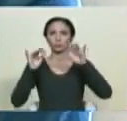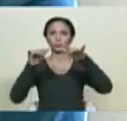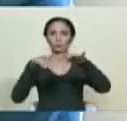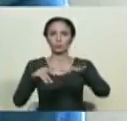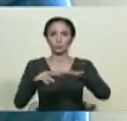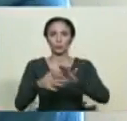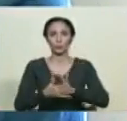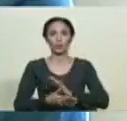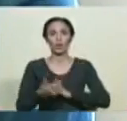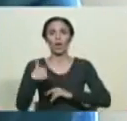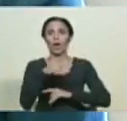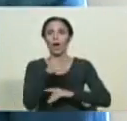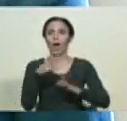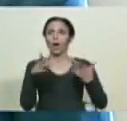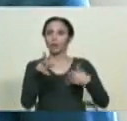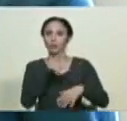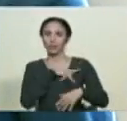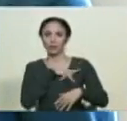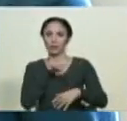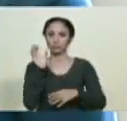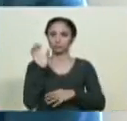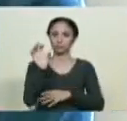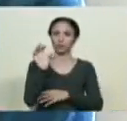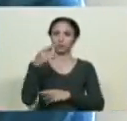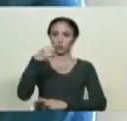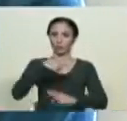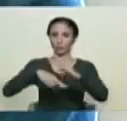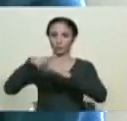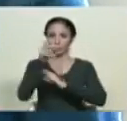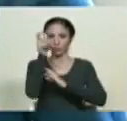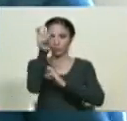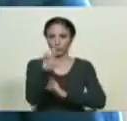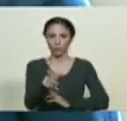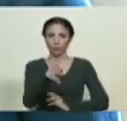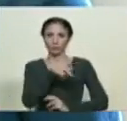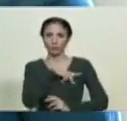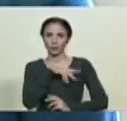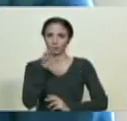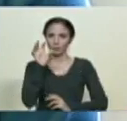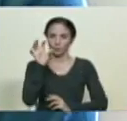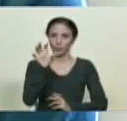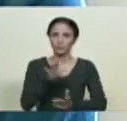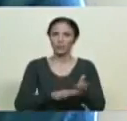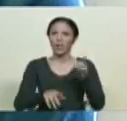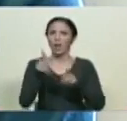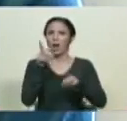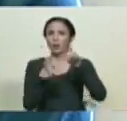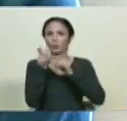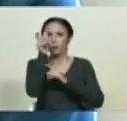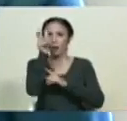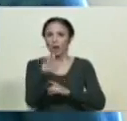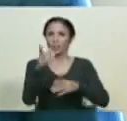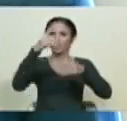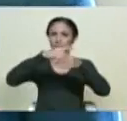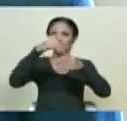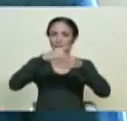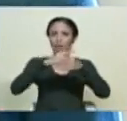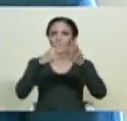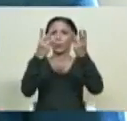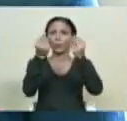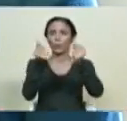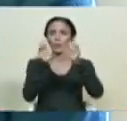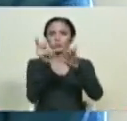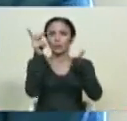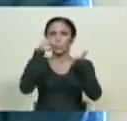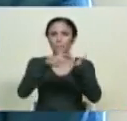electorales debían llevar su carnet a la patria, los revolucionarios en este caso. ¿Tienen algún dato de cuántas personas acataron